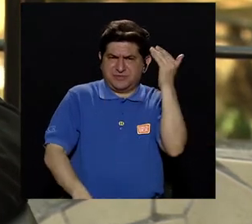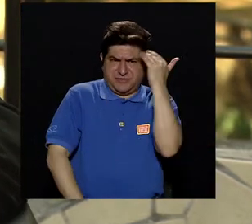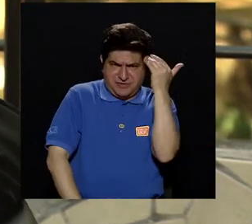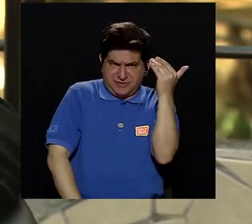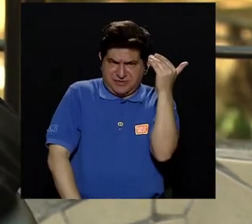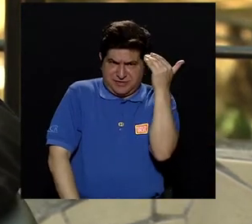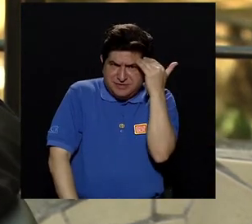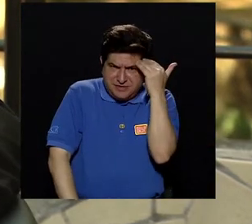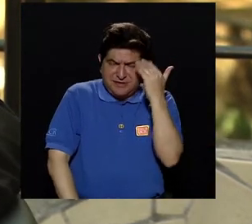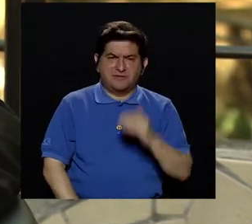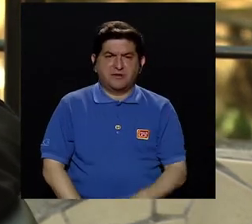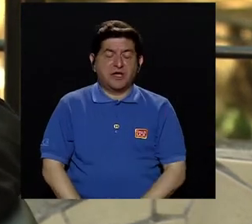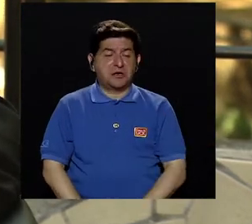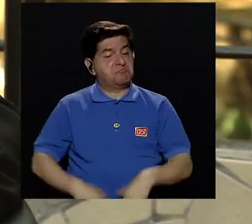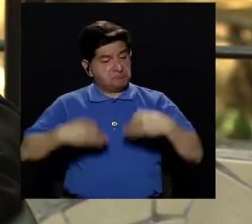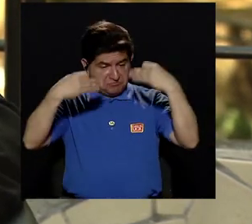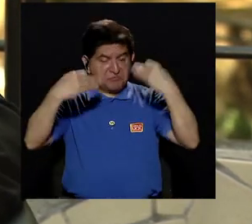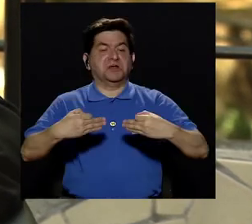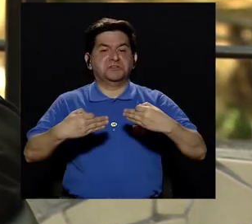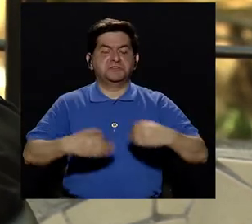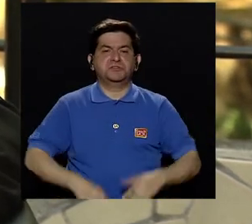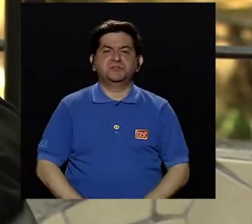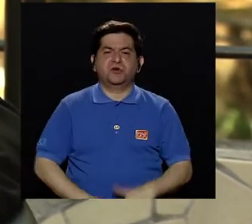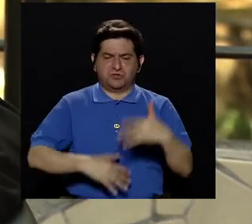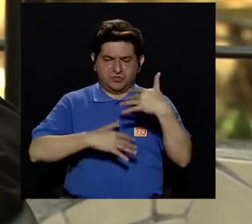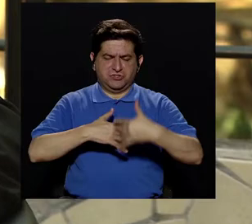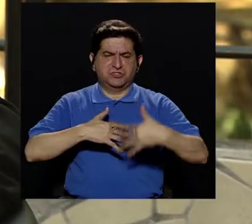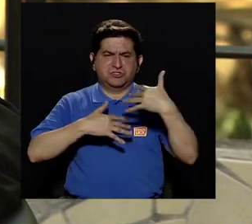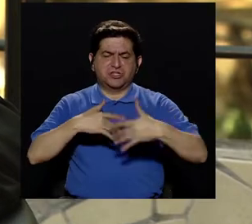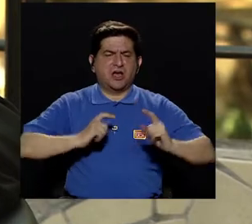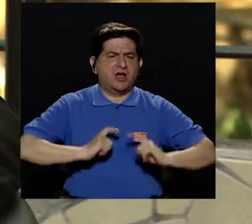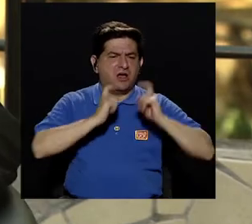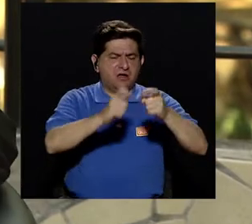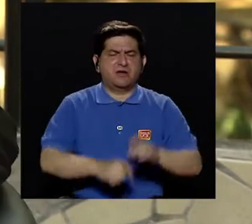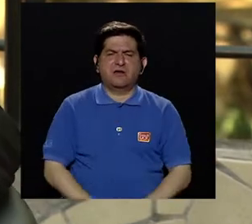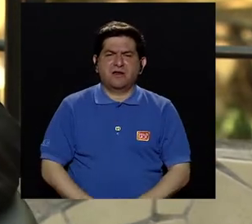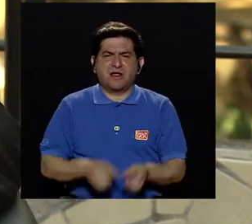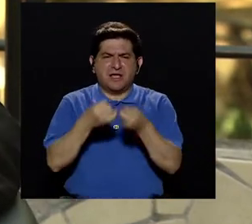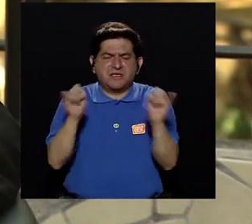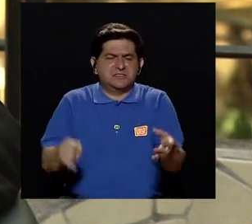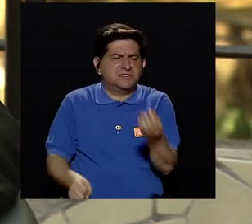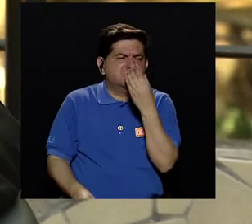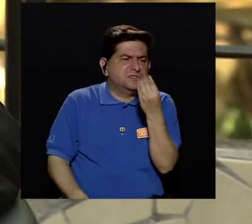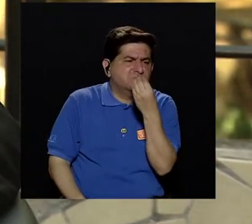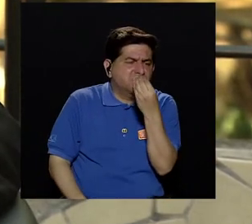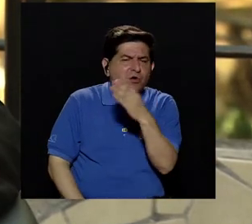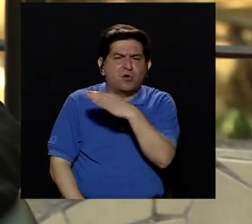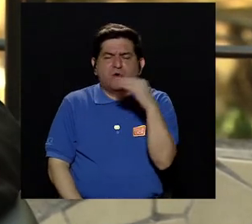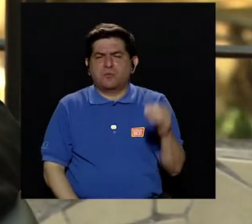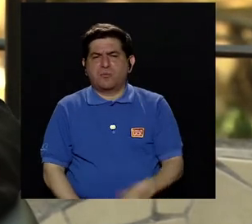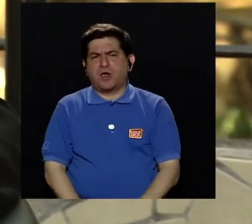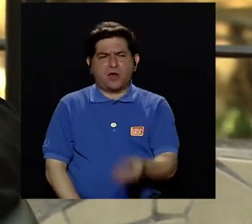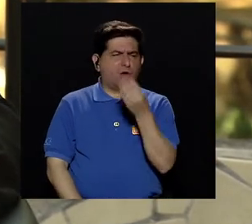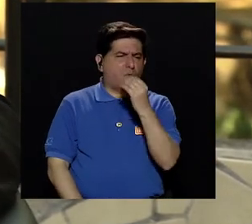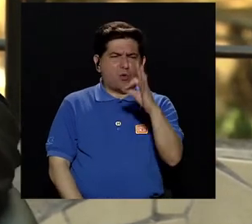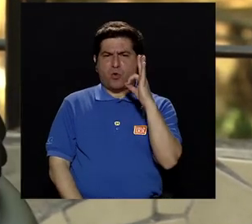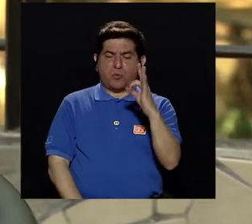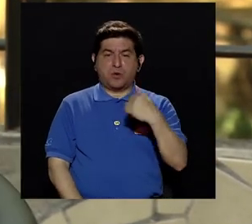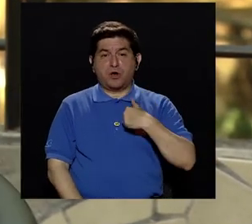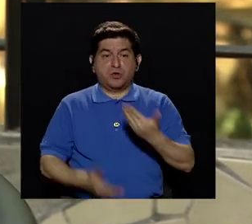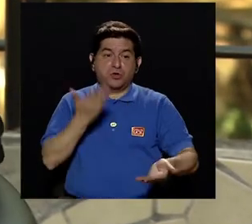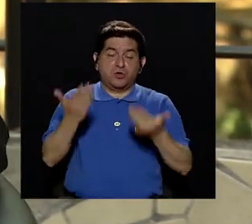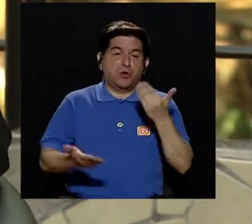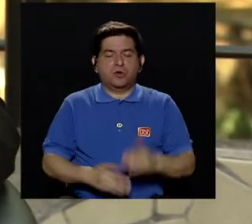que tomar cuando decide ir a donar sangre? Por ejemplo, voy en ayunas o voy bien comido porque me